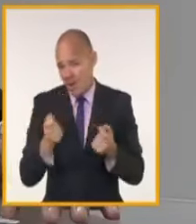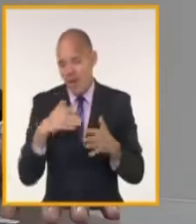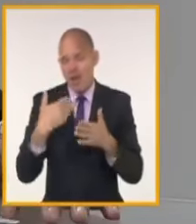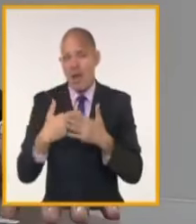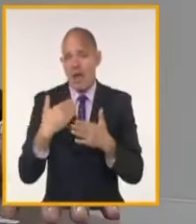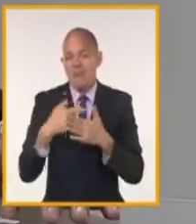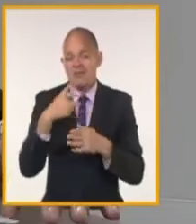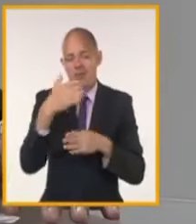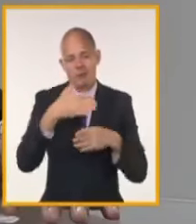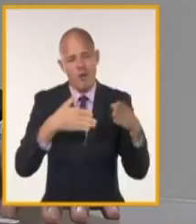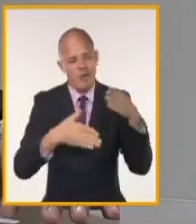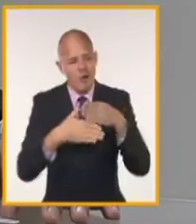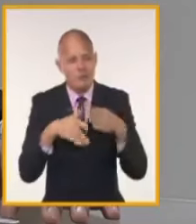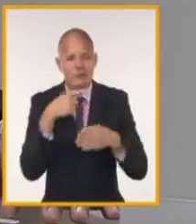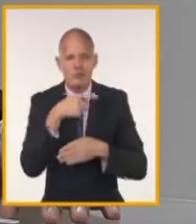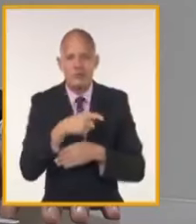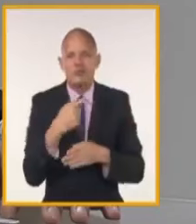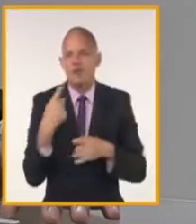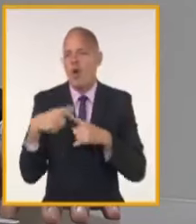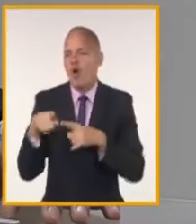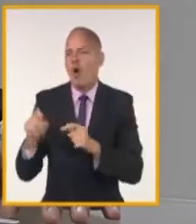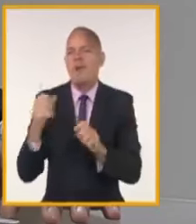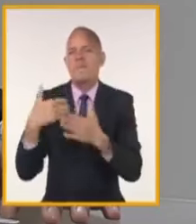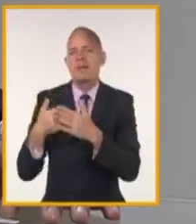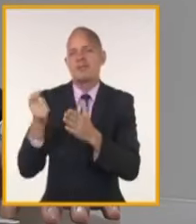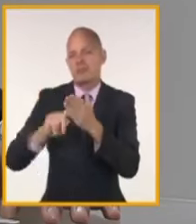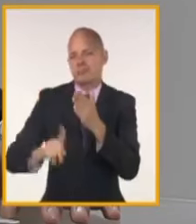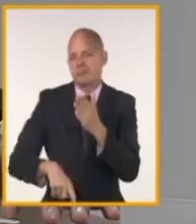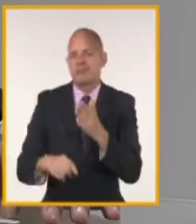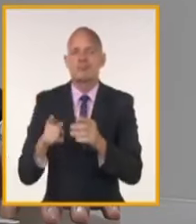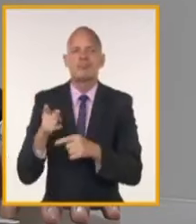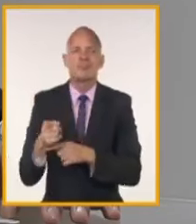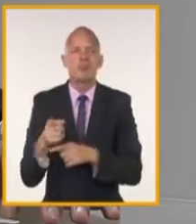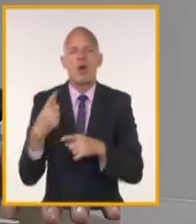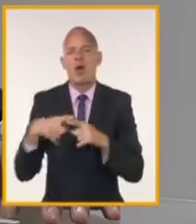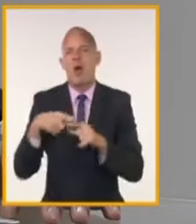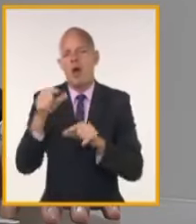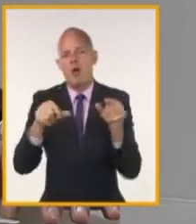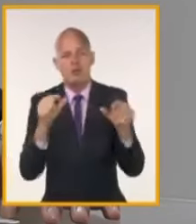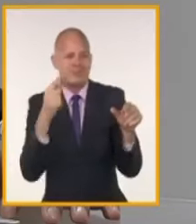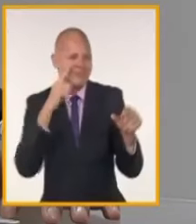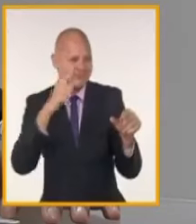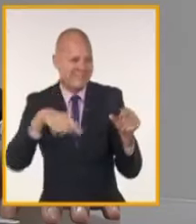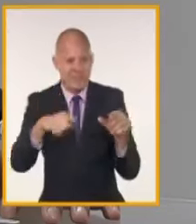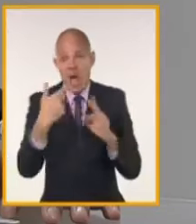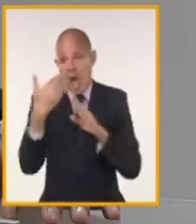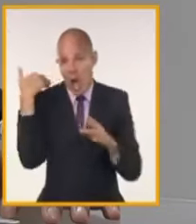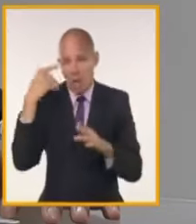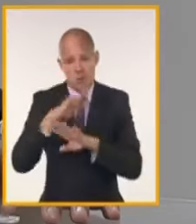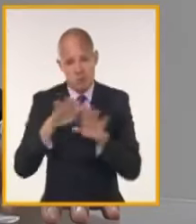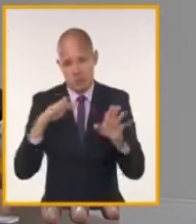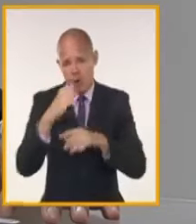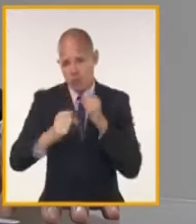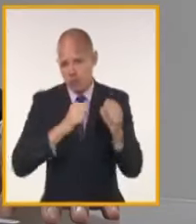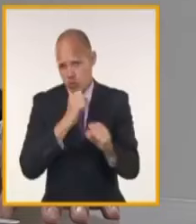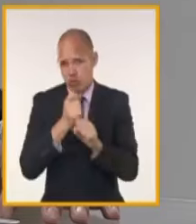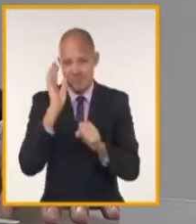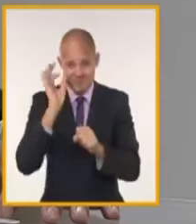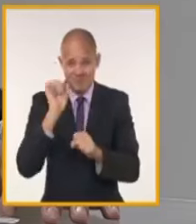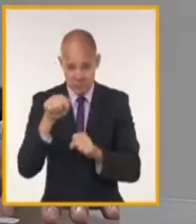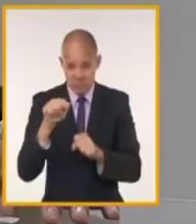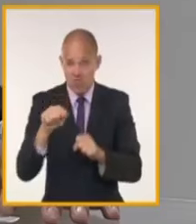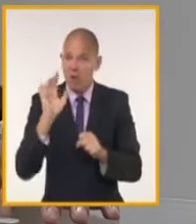construcción las empresas de proyecto de la unión eléctrica los constructores tienen ya la experiencia de montar parques solares